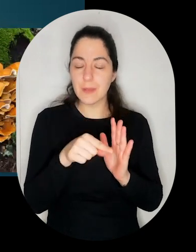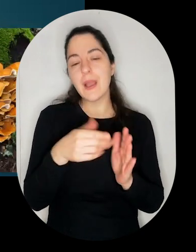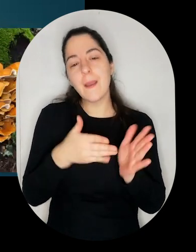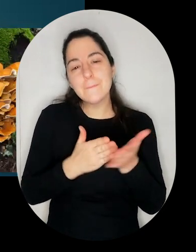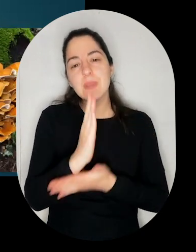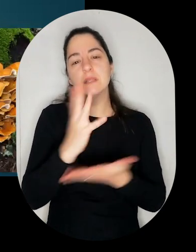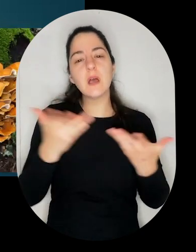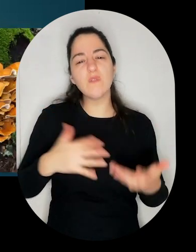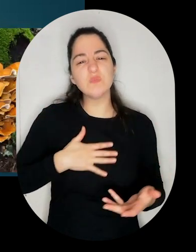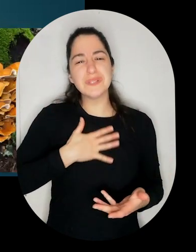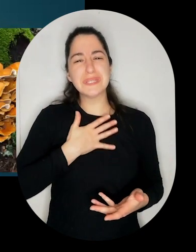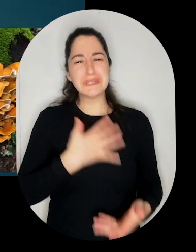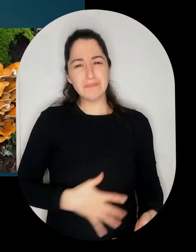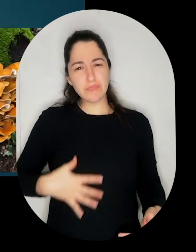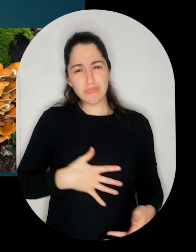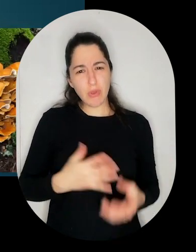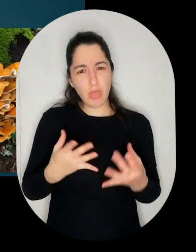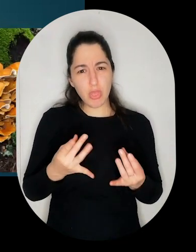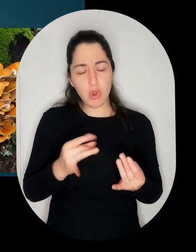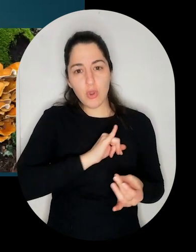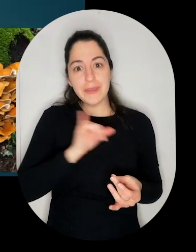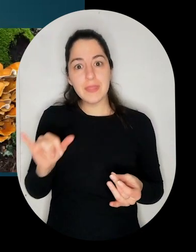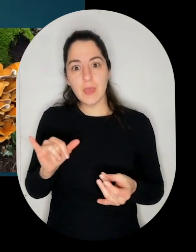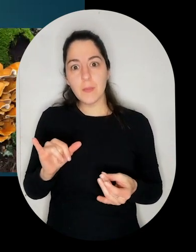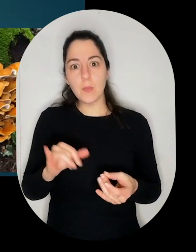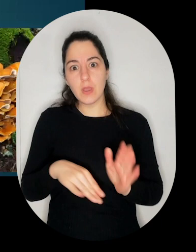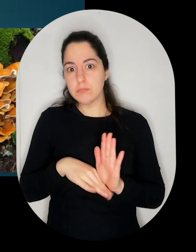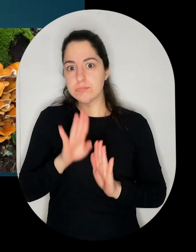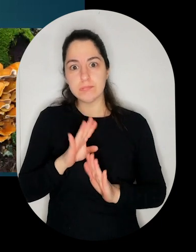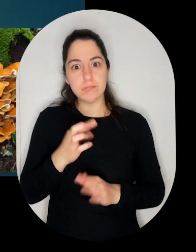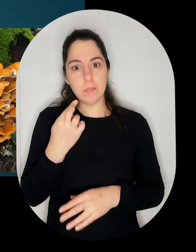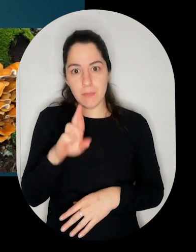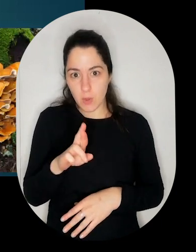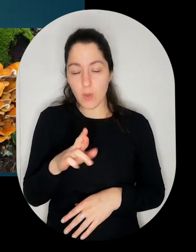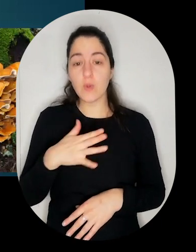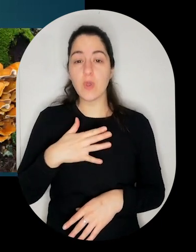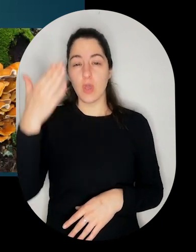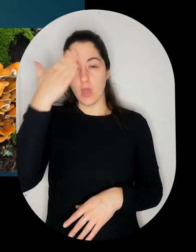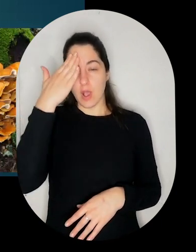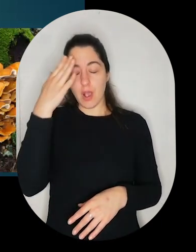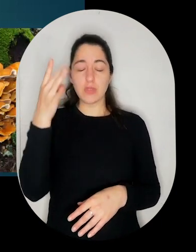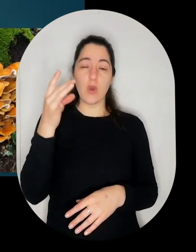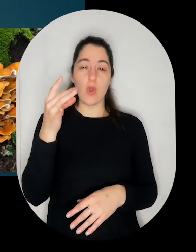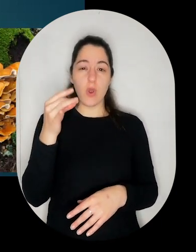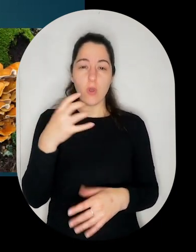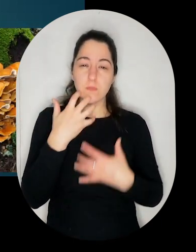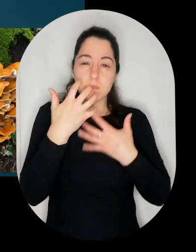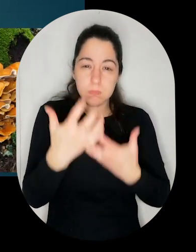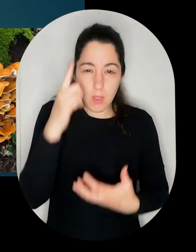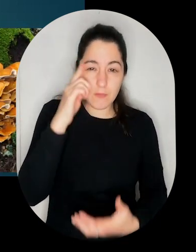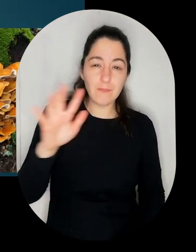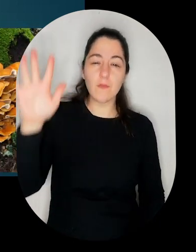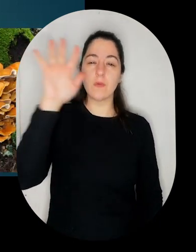cuadro gastrointestinal y después evoluciona con un cuadro mucho más severo, con baja depresión, dolor de cabeza,